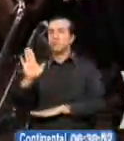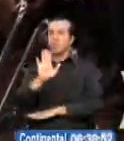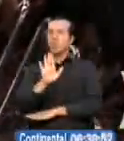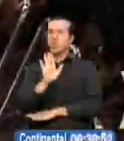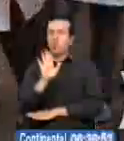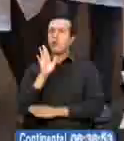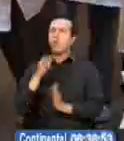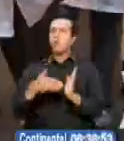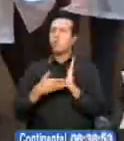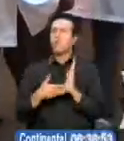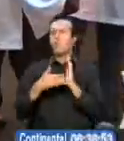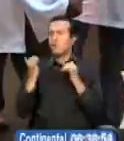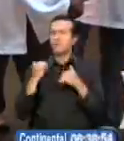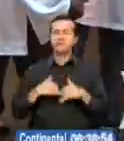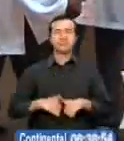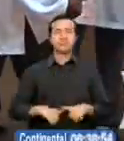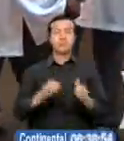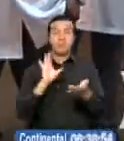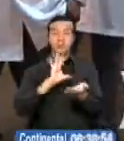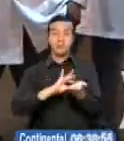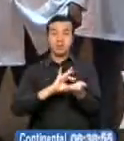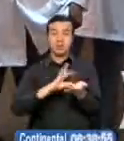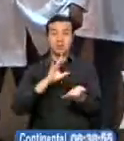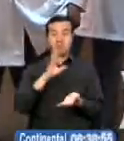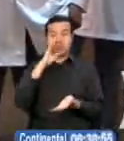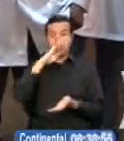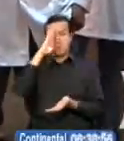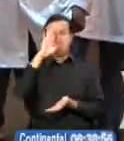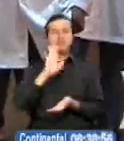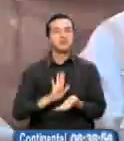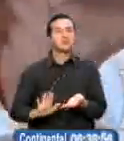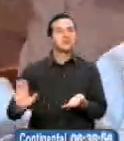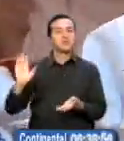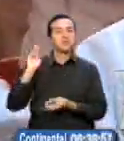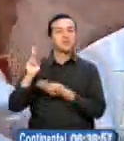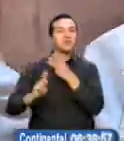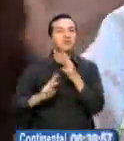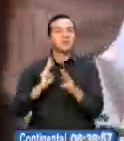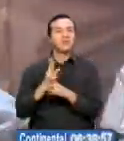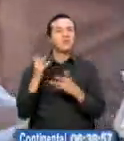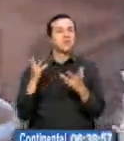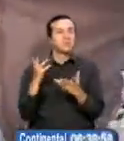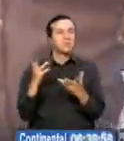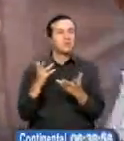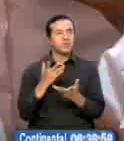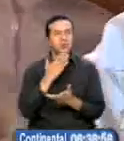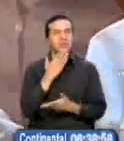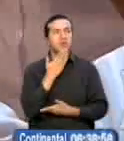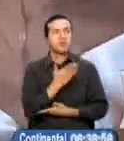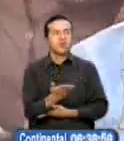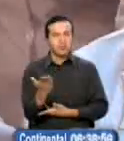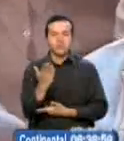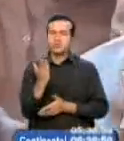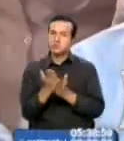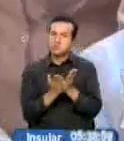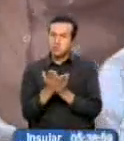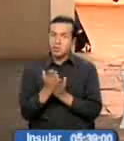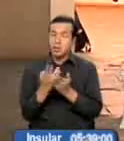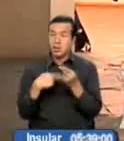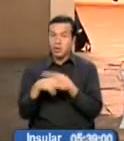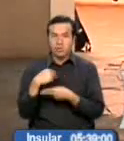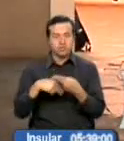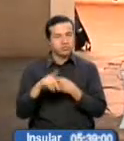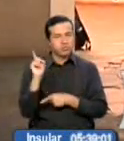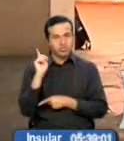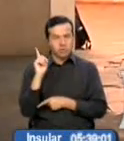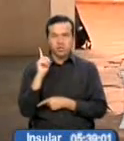través de ellos. Los médicos cubanos que están desplegados alrededor del mundo, haciendo que la medicina sea un servicio y no un negocio. En